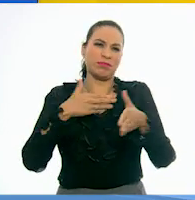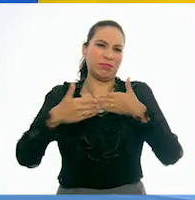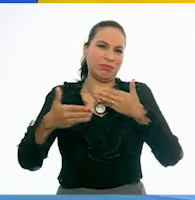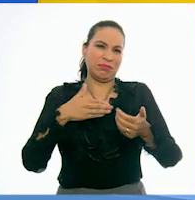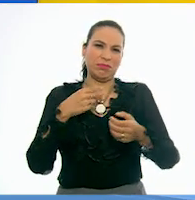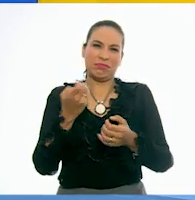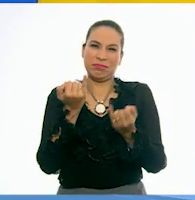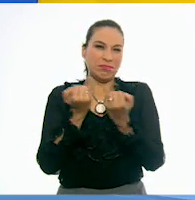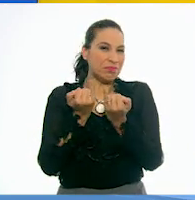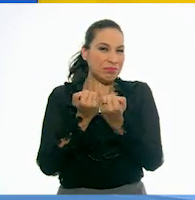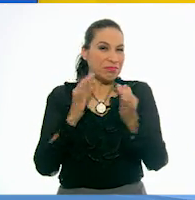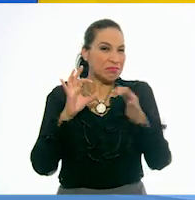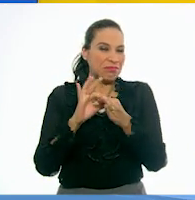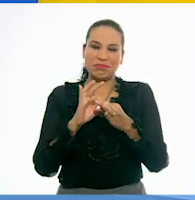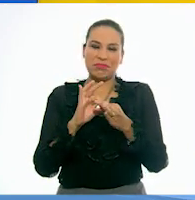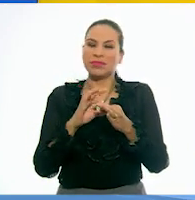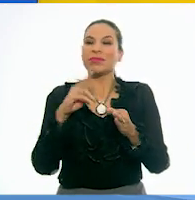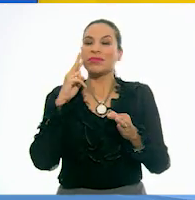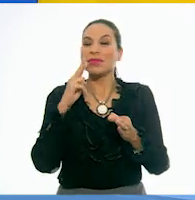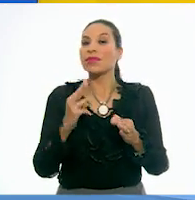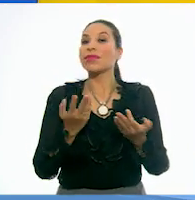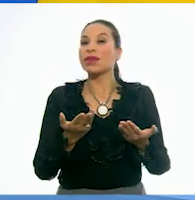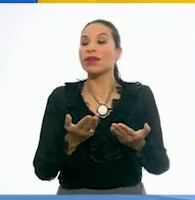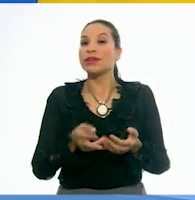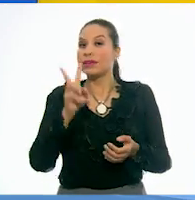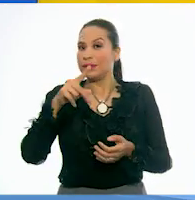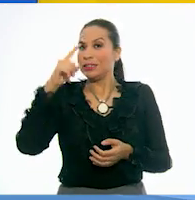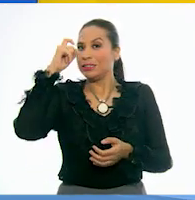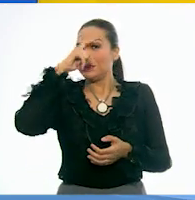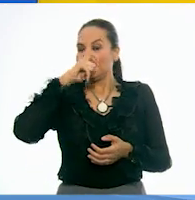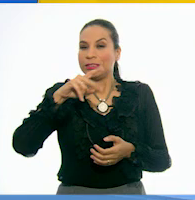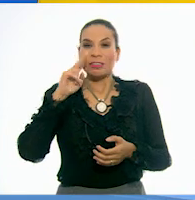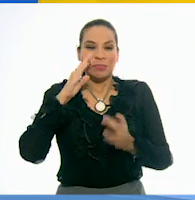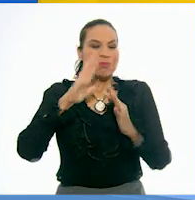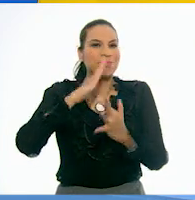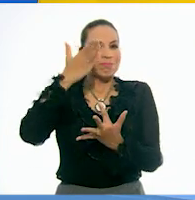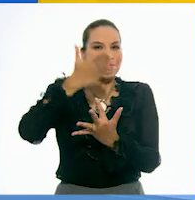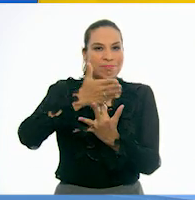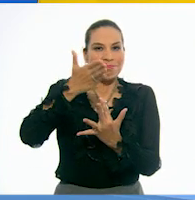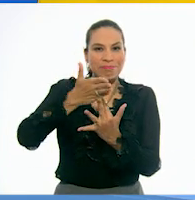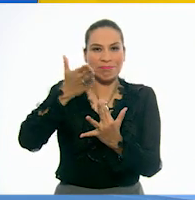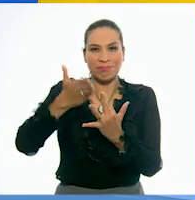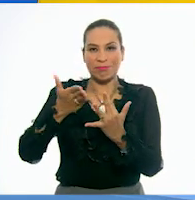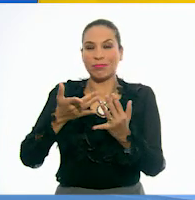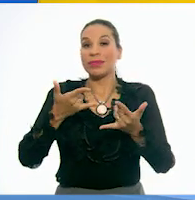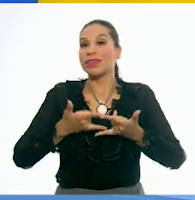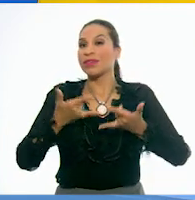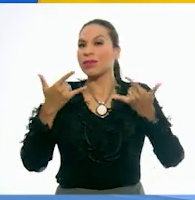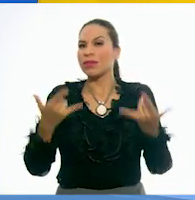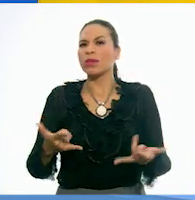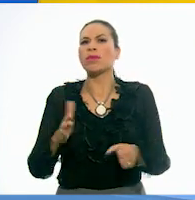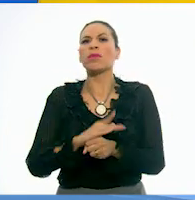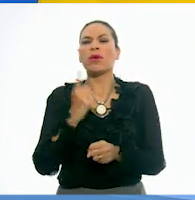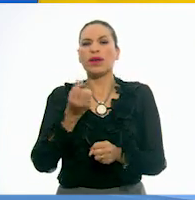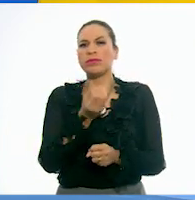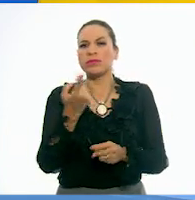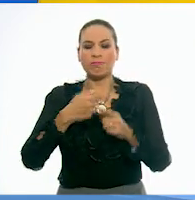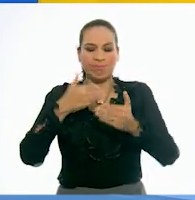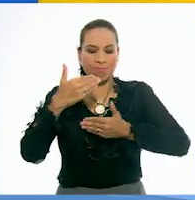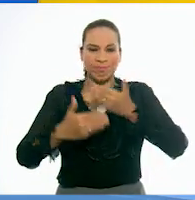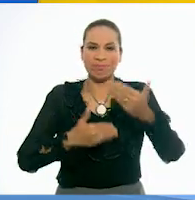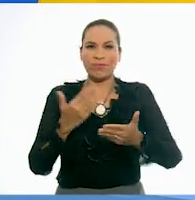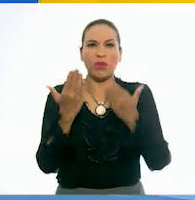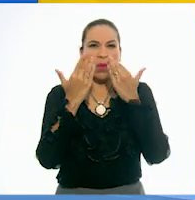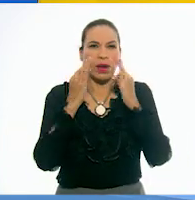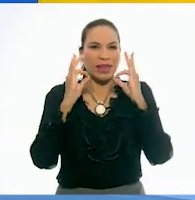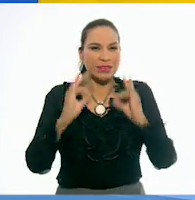No exactamente. Verás, Jenny, es muy difícil hacer divisiones tan marcadas en la historia, debido a que ciertos procesos no tienen